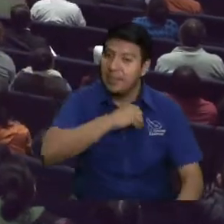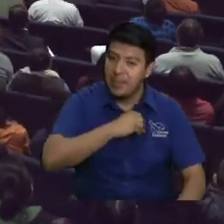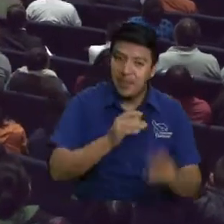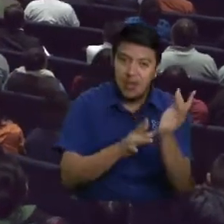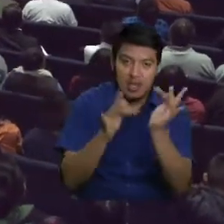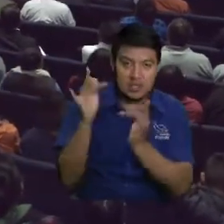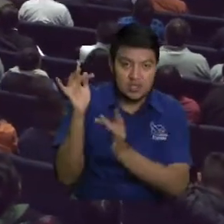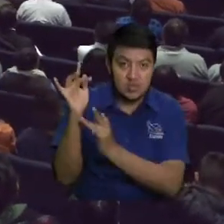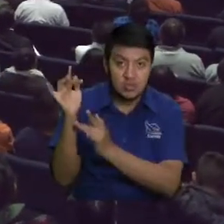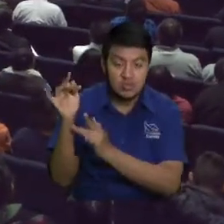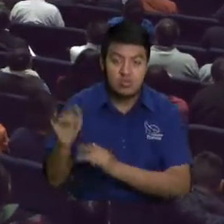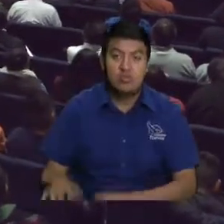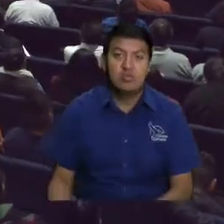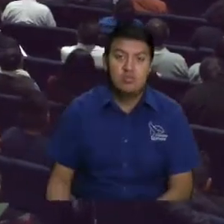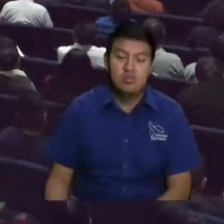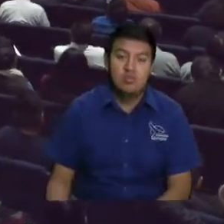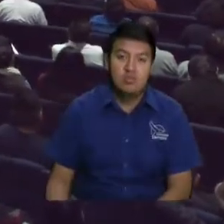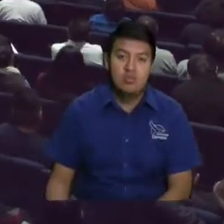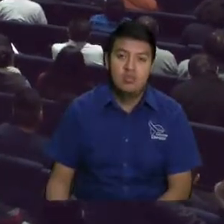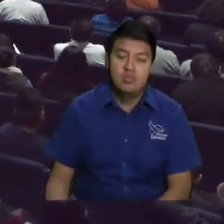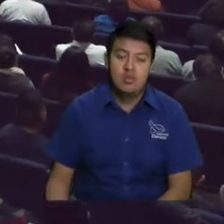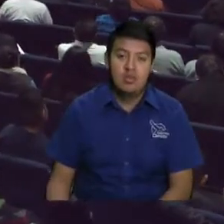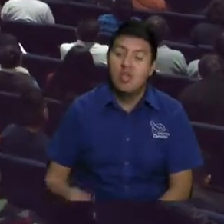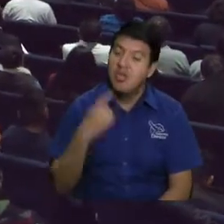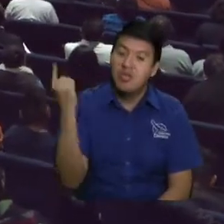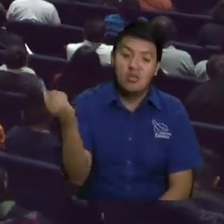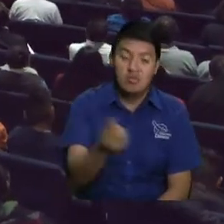los animales los pusieron en ayuno.